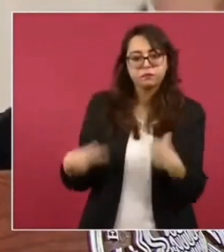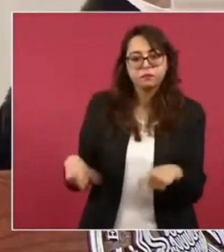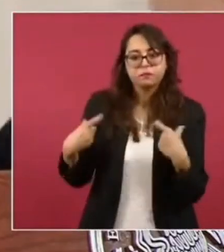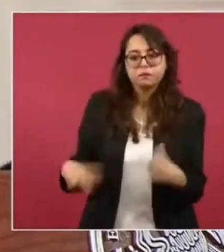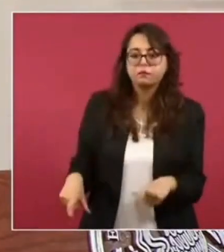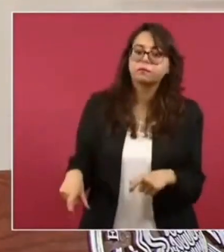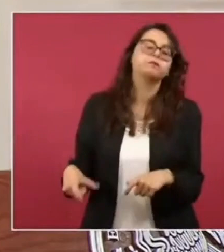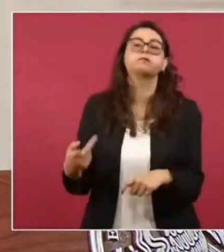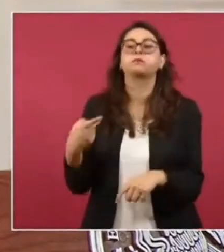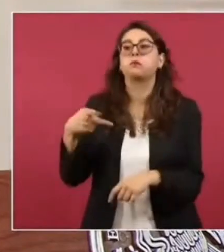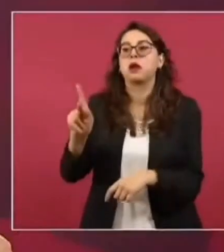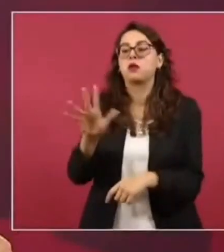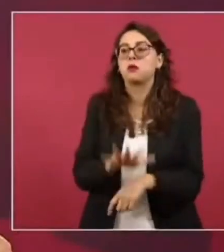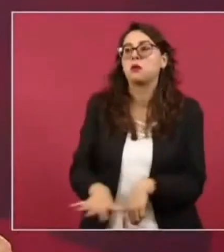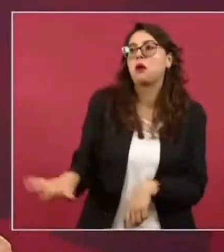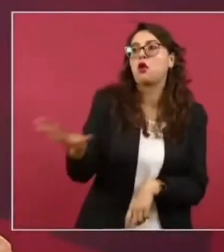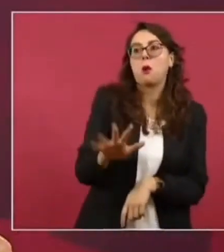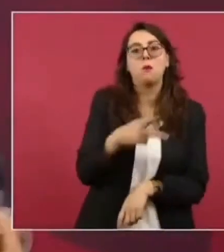robaban.